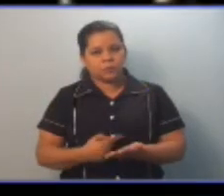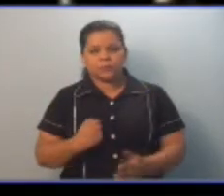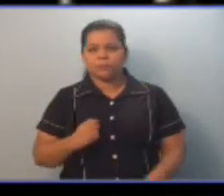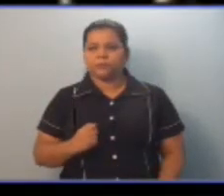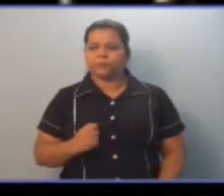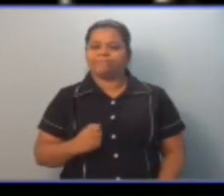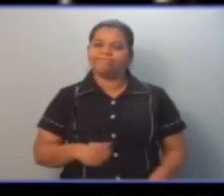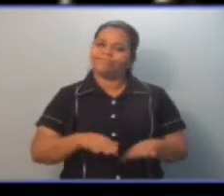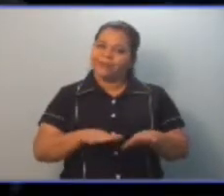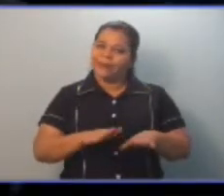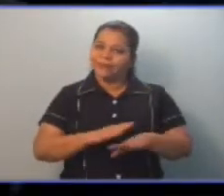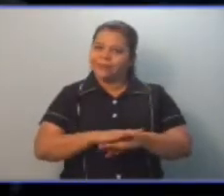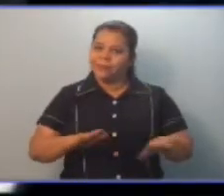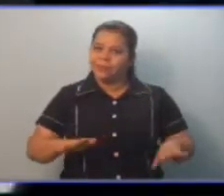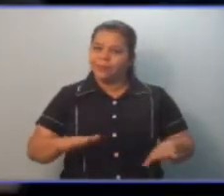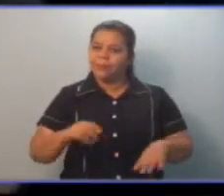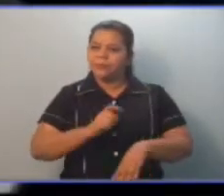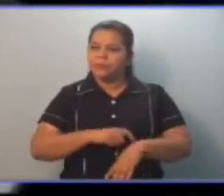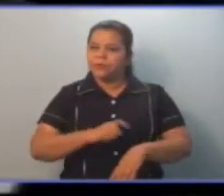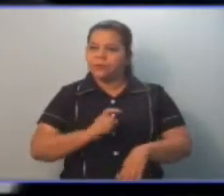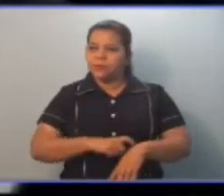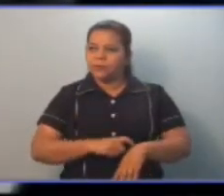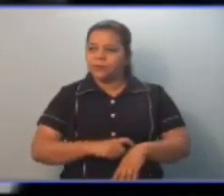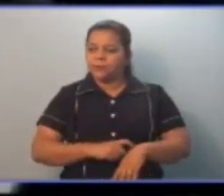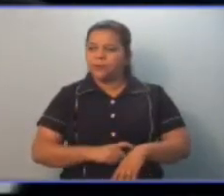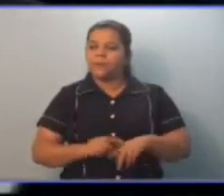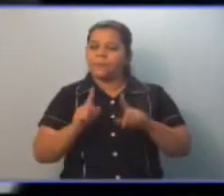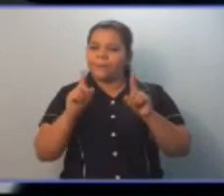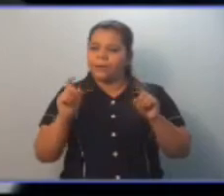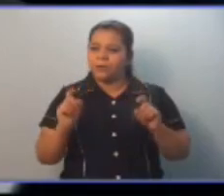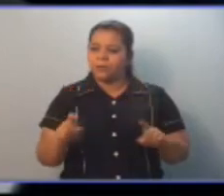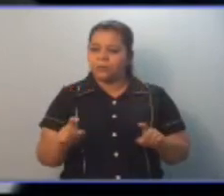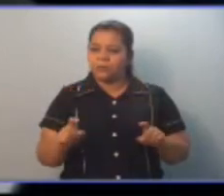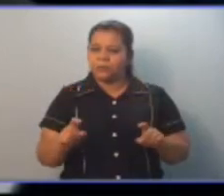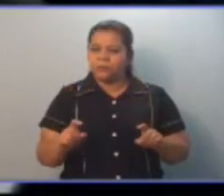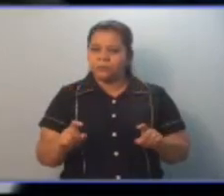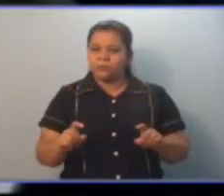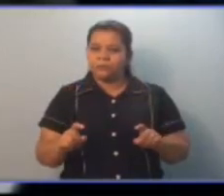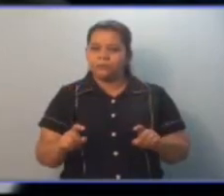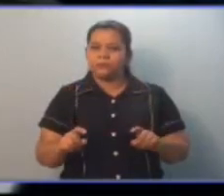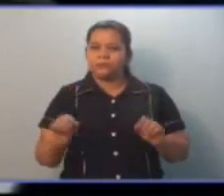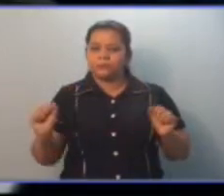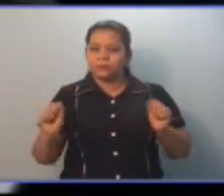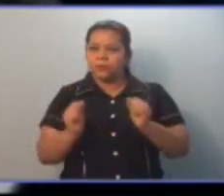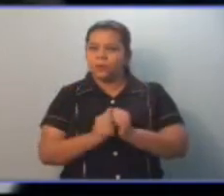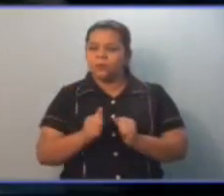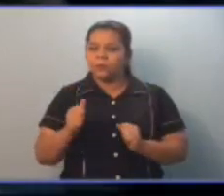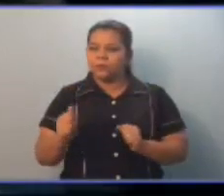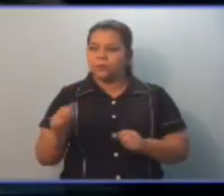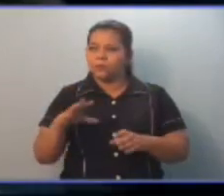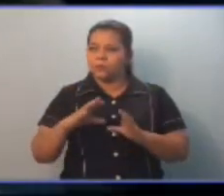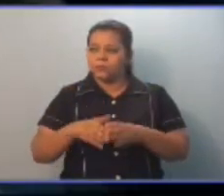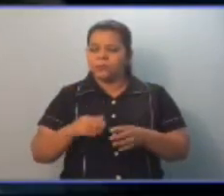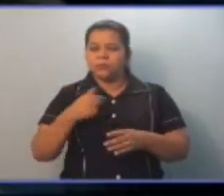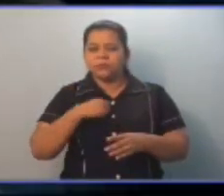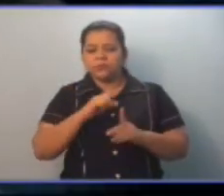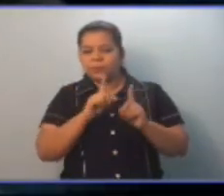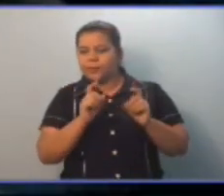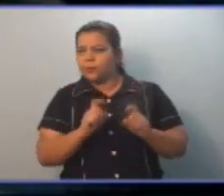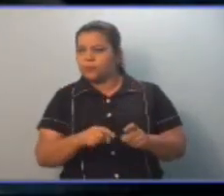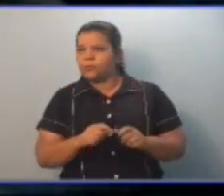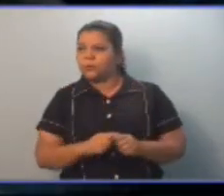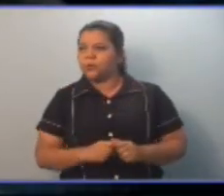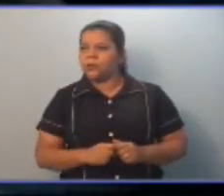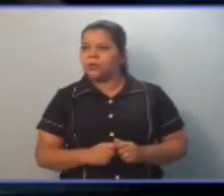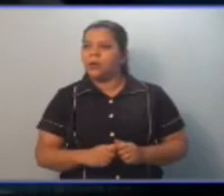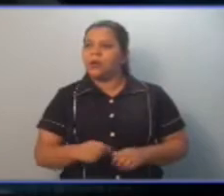Muchas gracias. Hemos finalizado la ronda de las preguntas de los miembros de la subcomisión. Tengo una pregunta que me hicieron